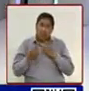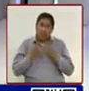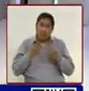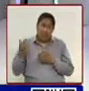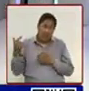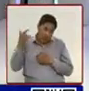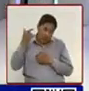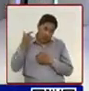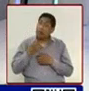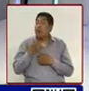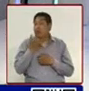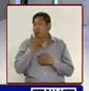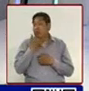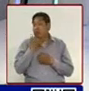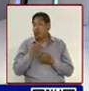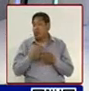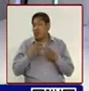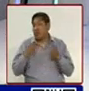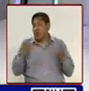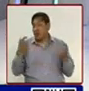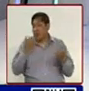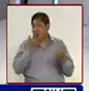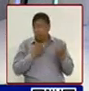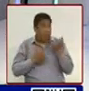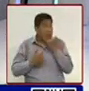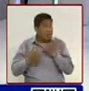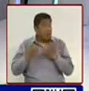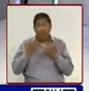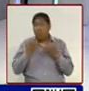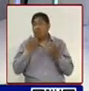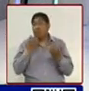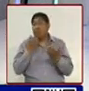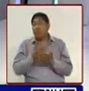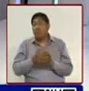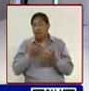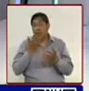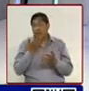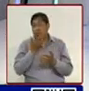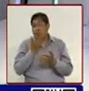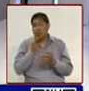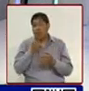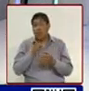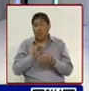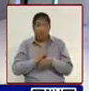en el Alto? Esa sigue siendo una gran interrogante. Héctor, buena suerte y me